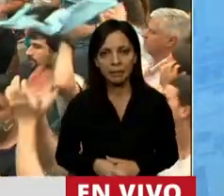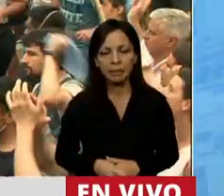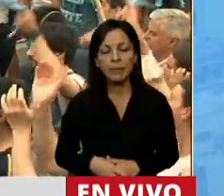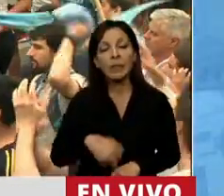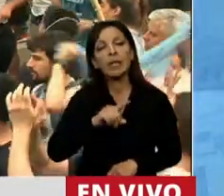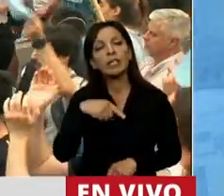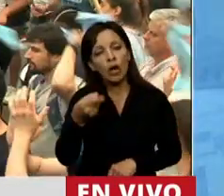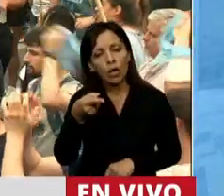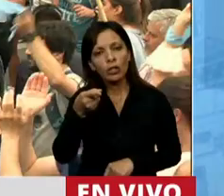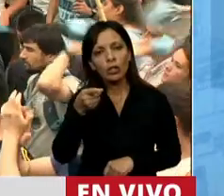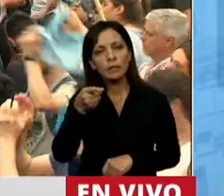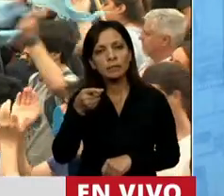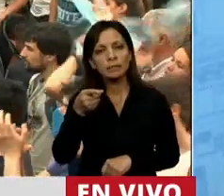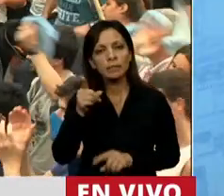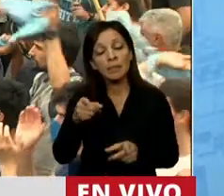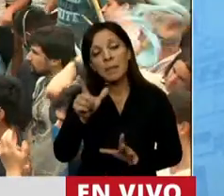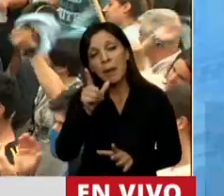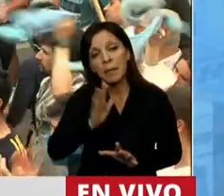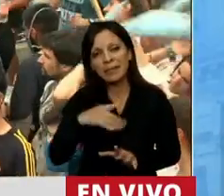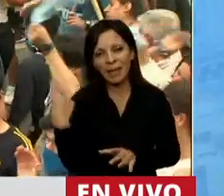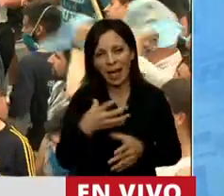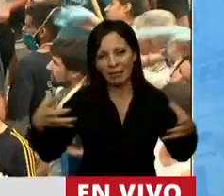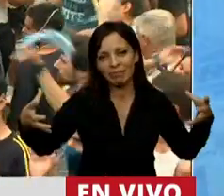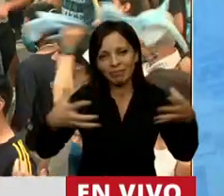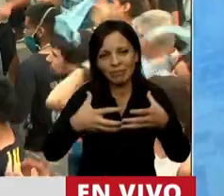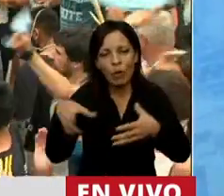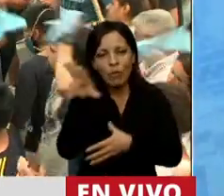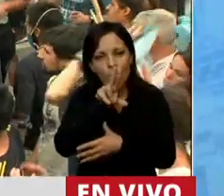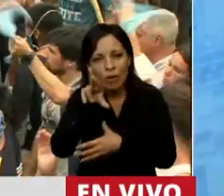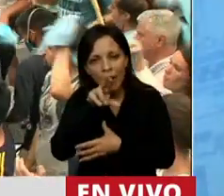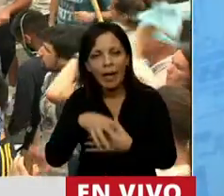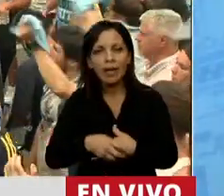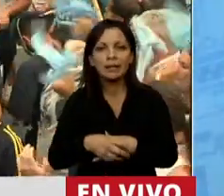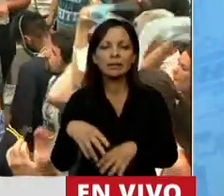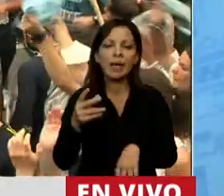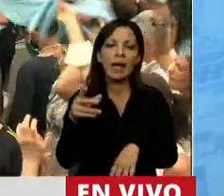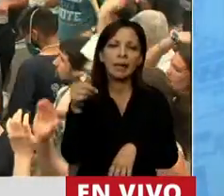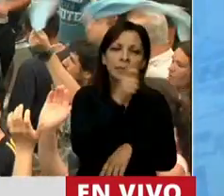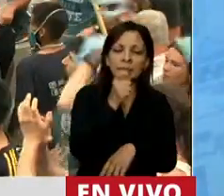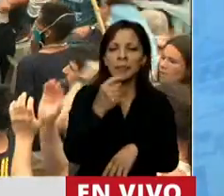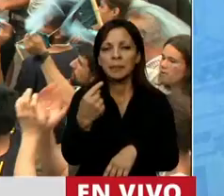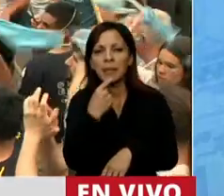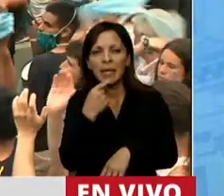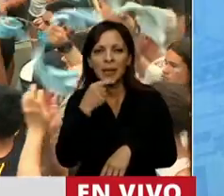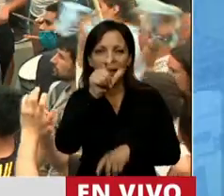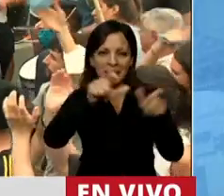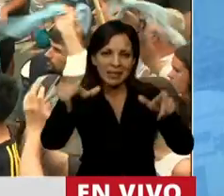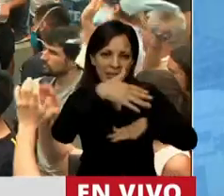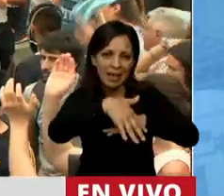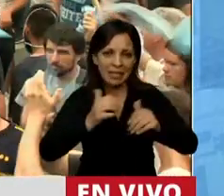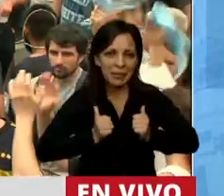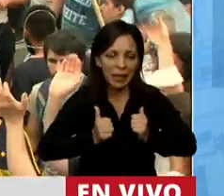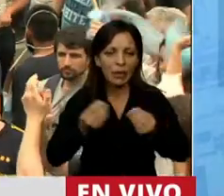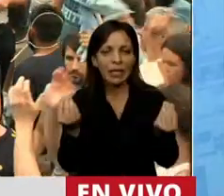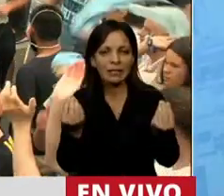algo que me parece que para nuestro movimiento de mujeres y para las pibas, las pibes que están en la calle es muy importante, que es la